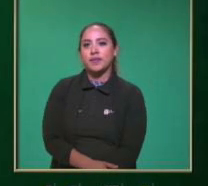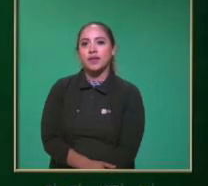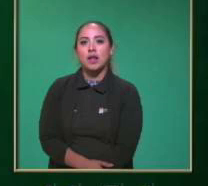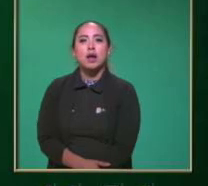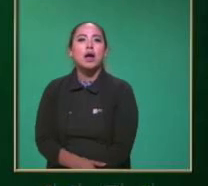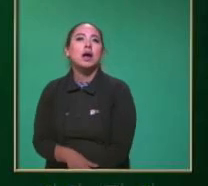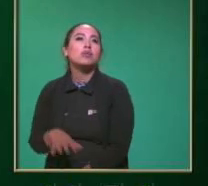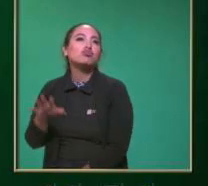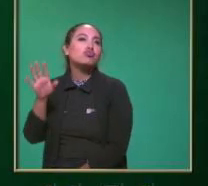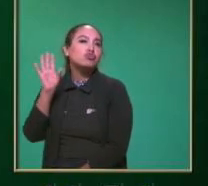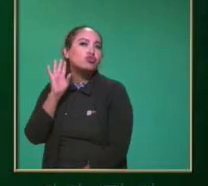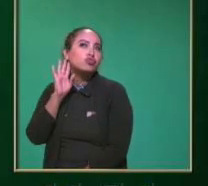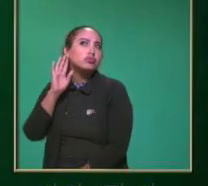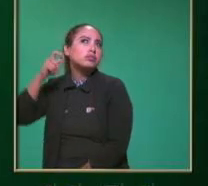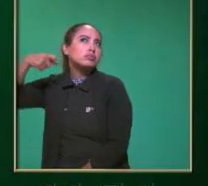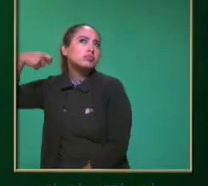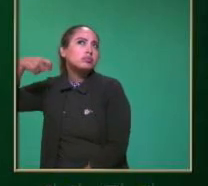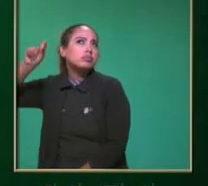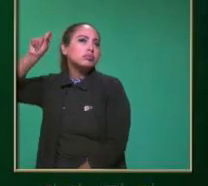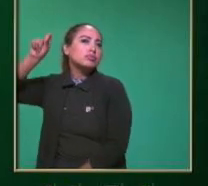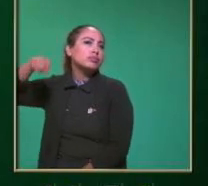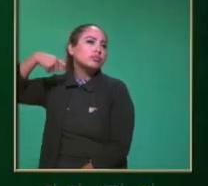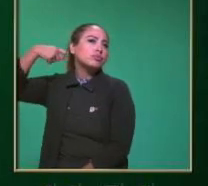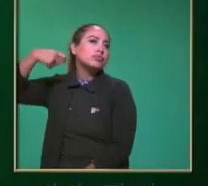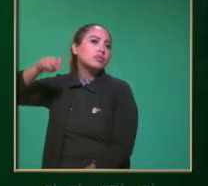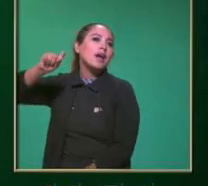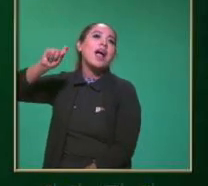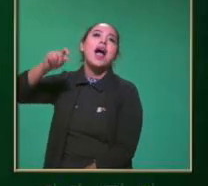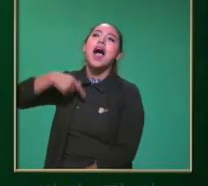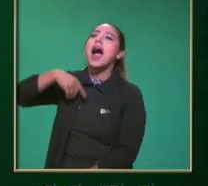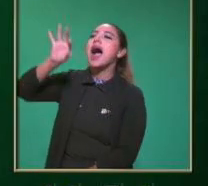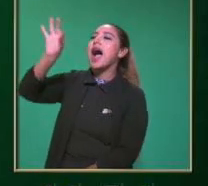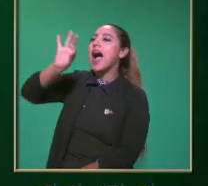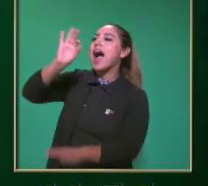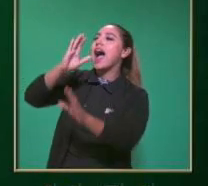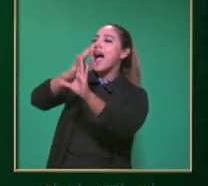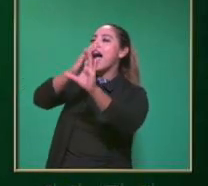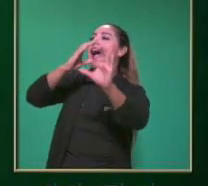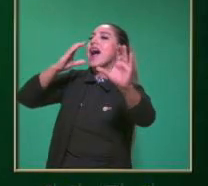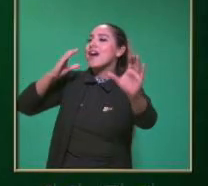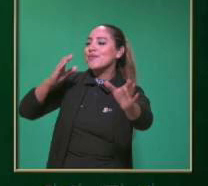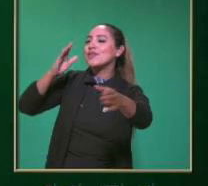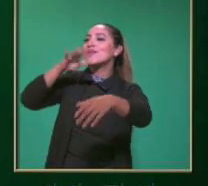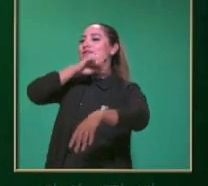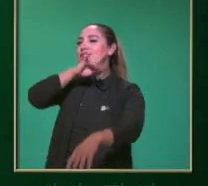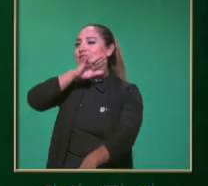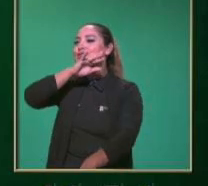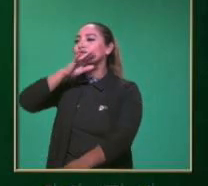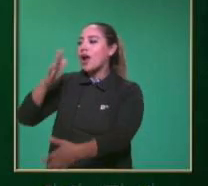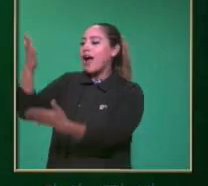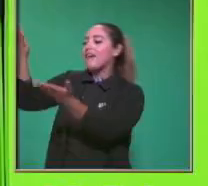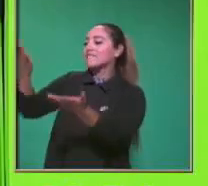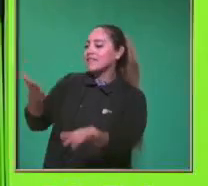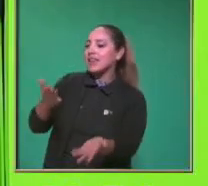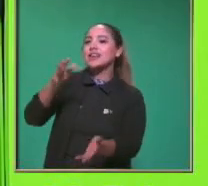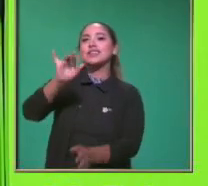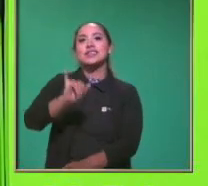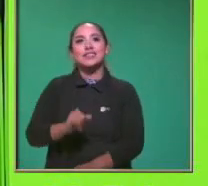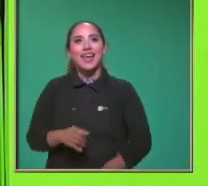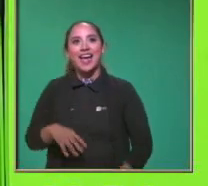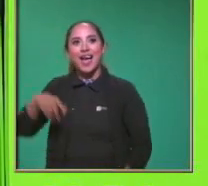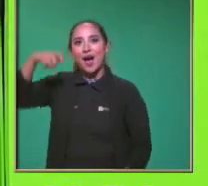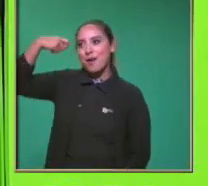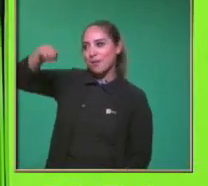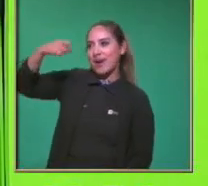una campana, sé que el camión de basura está por pasar. Cuando escuchamos la campana, corremos,